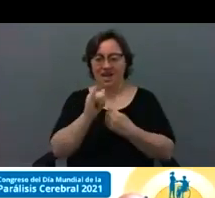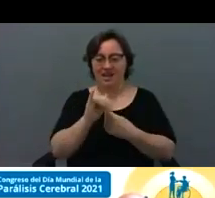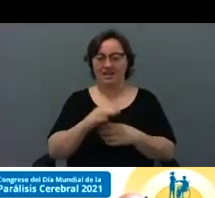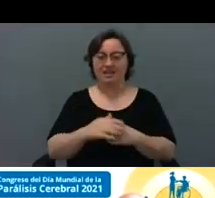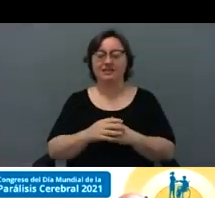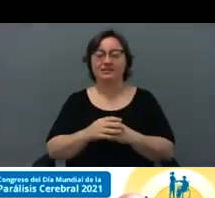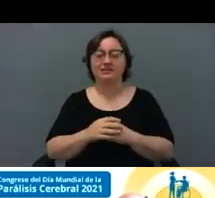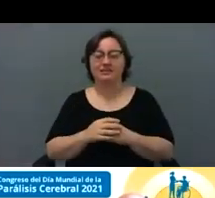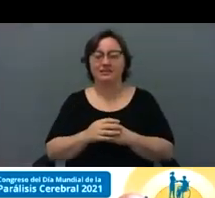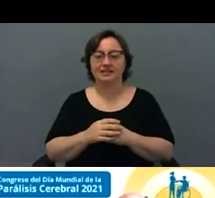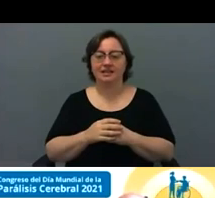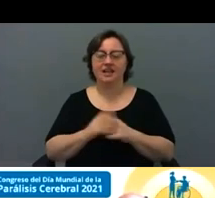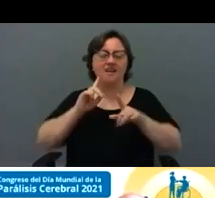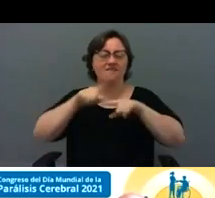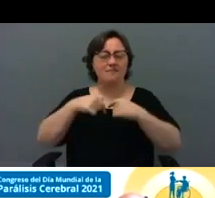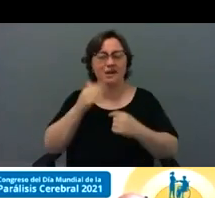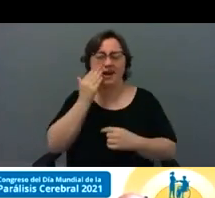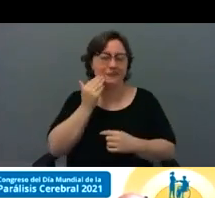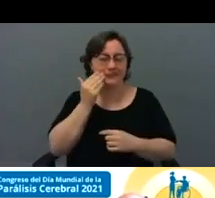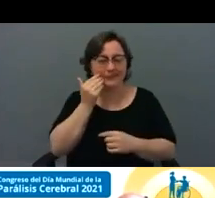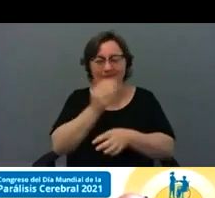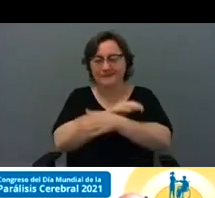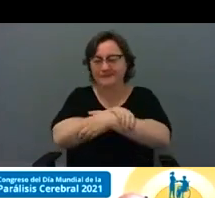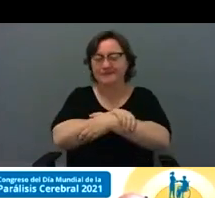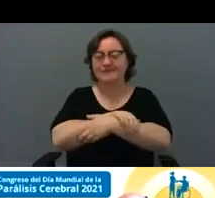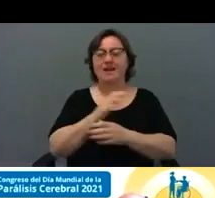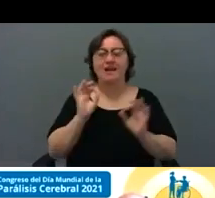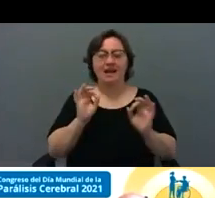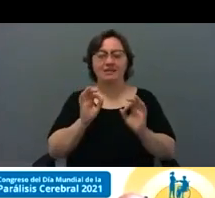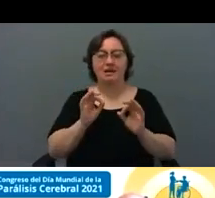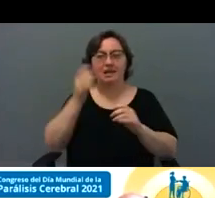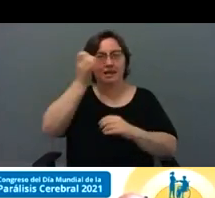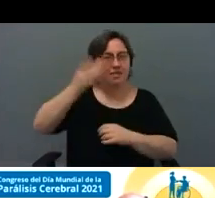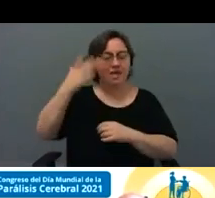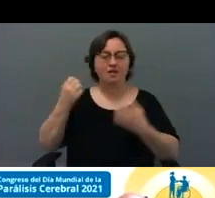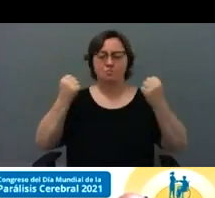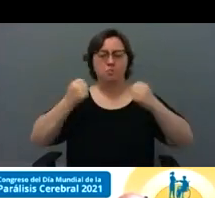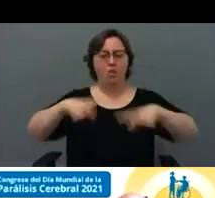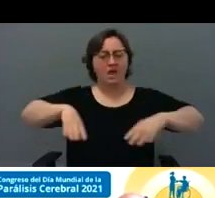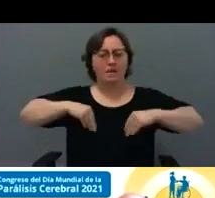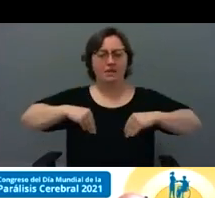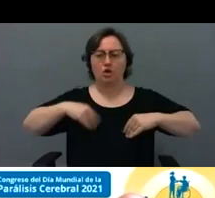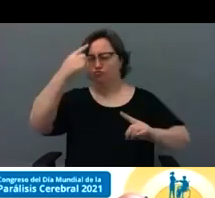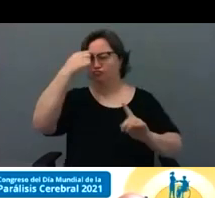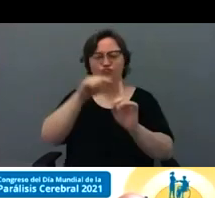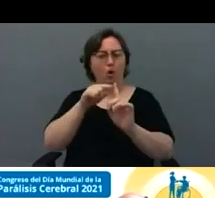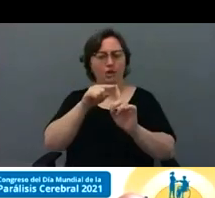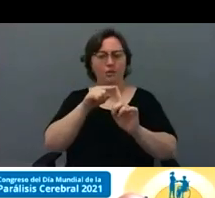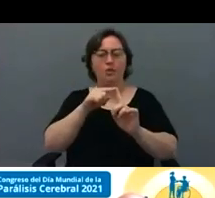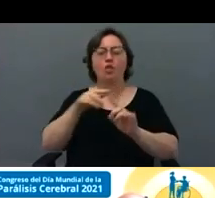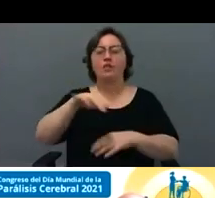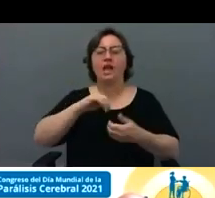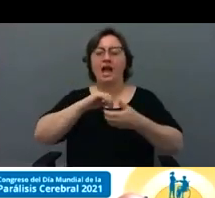una familia entrañable con las ideas del empoderamiento por bandera desde Aspace